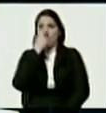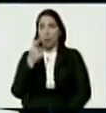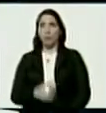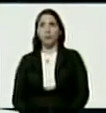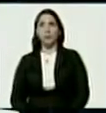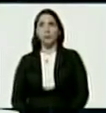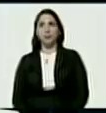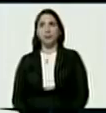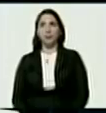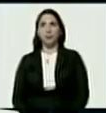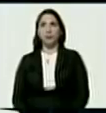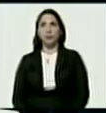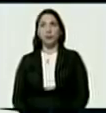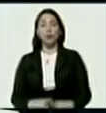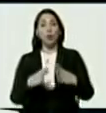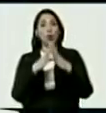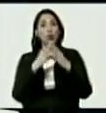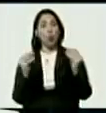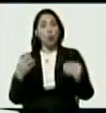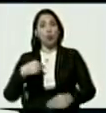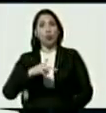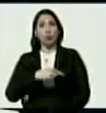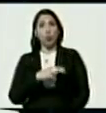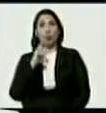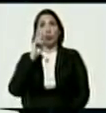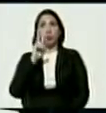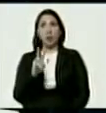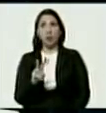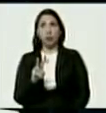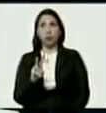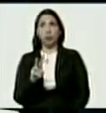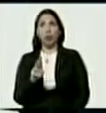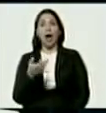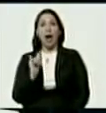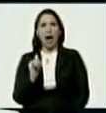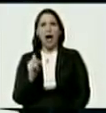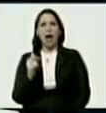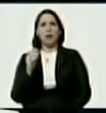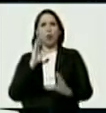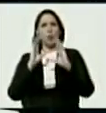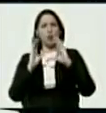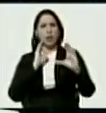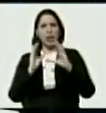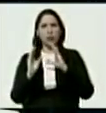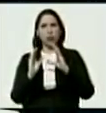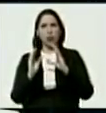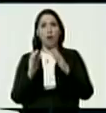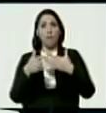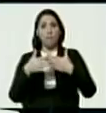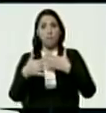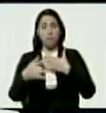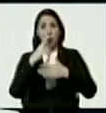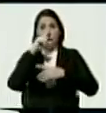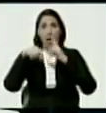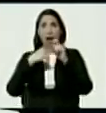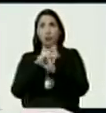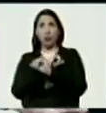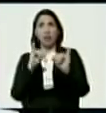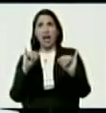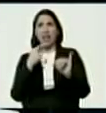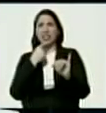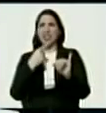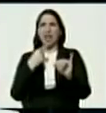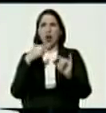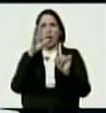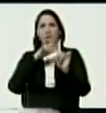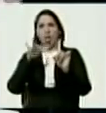Repito, todo lo que hemos mostrado proviene de medios de comunicación que durante todo un año montaron esa mentira llamada